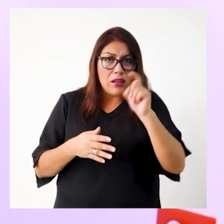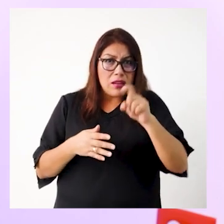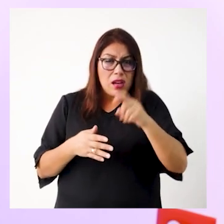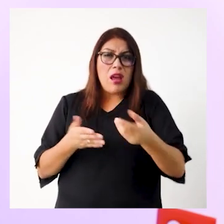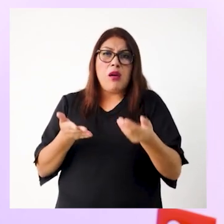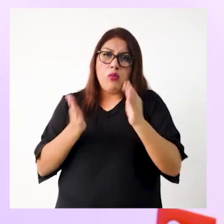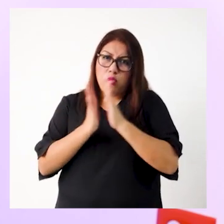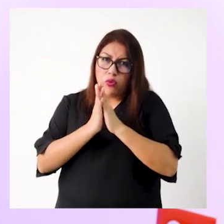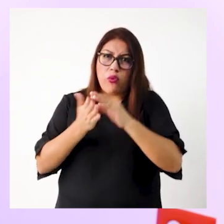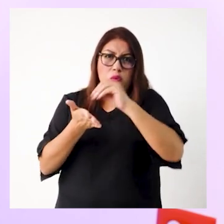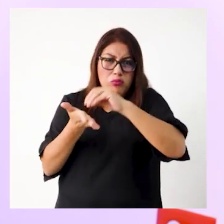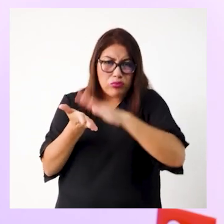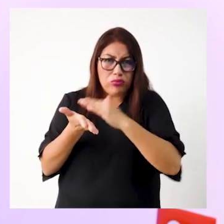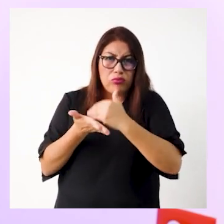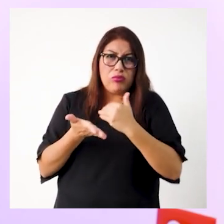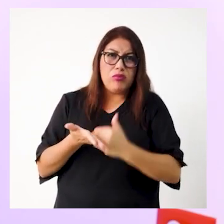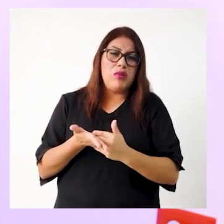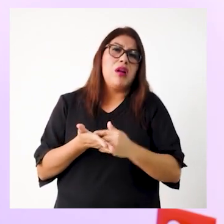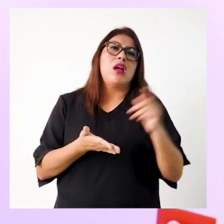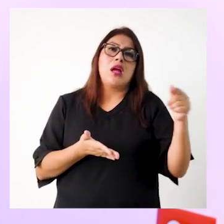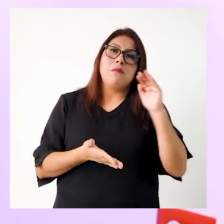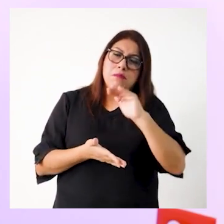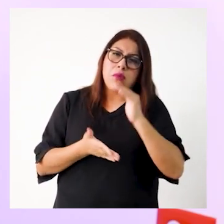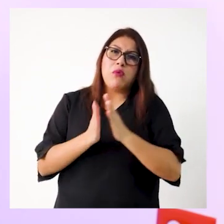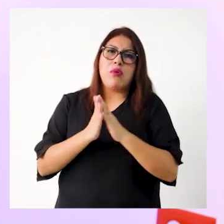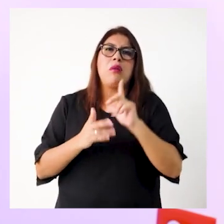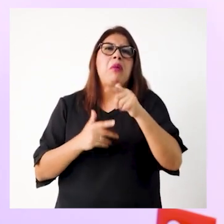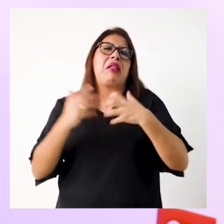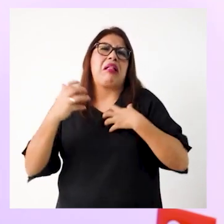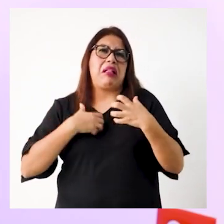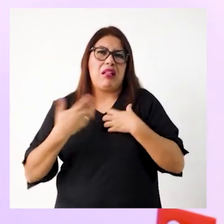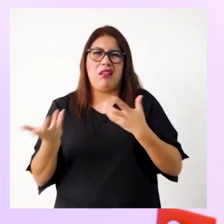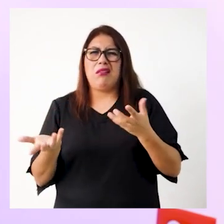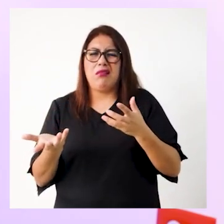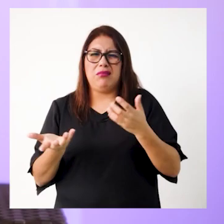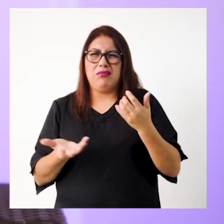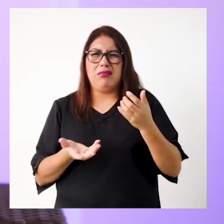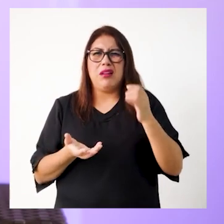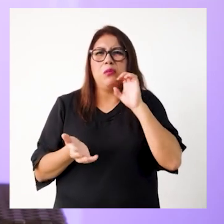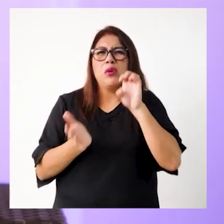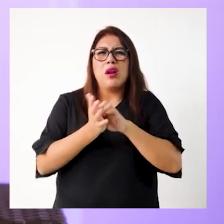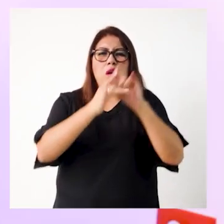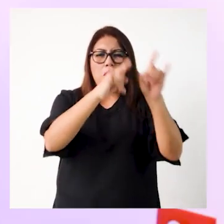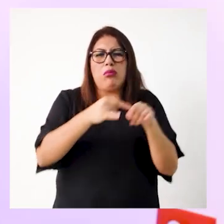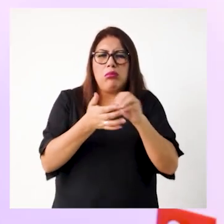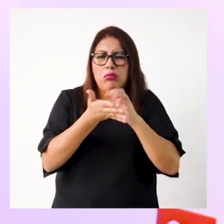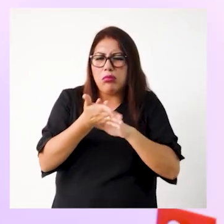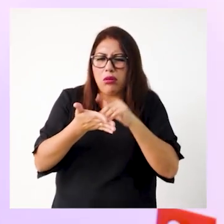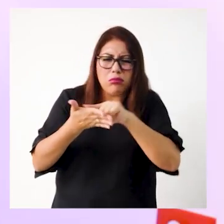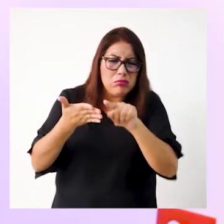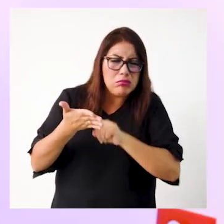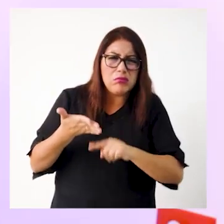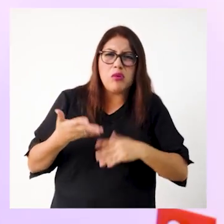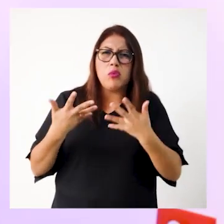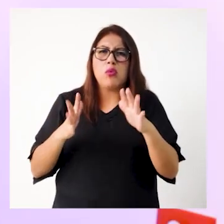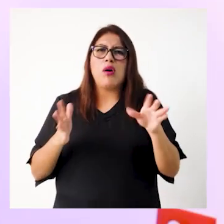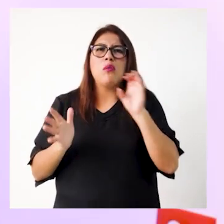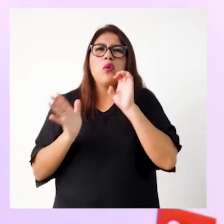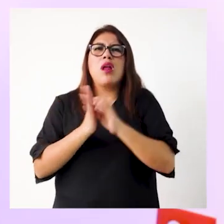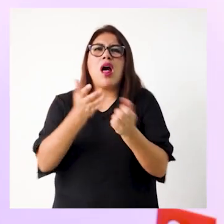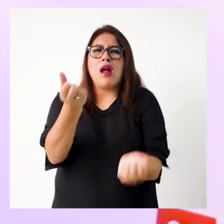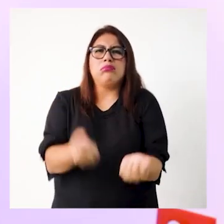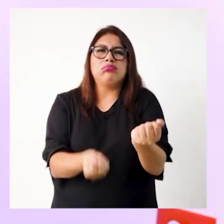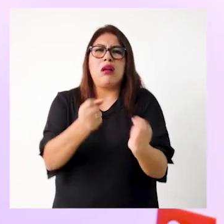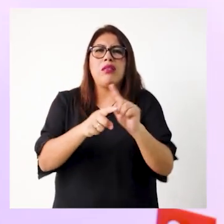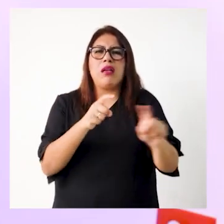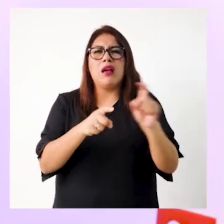pedimos que te autorregules. Y cuando se te regula, te quejas de que la haya. Taxis por aplicativo, por ejemplo. Sí, en este momento no hay regulación de los taxis